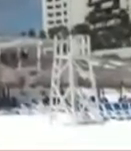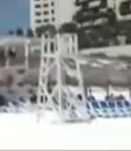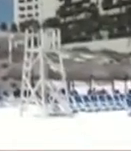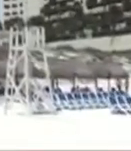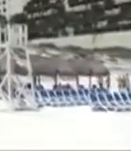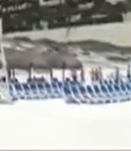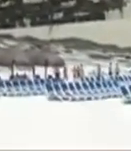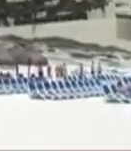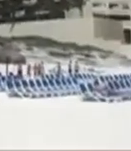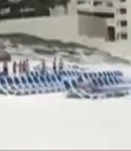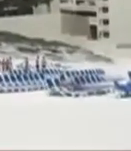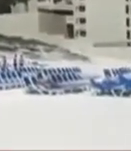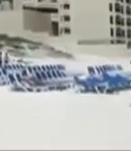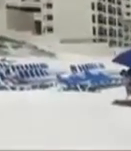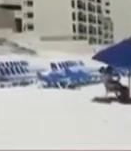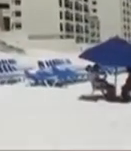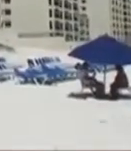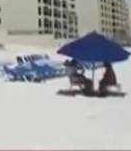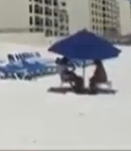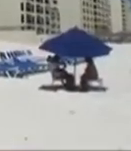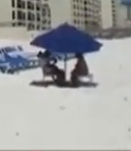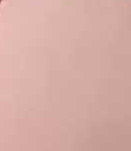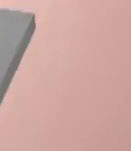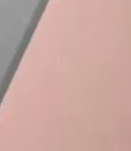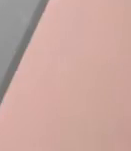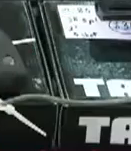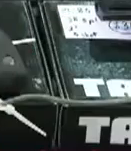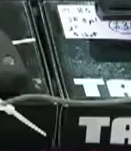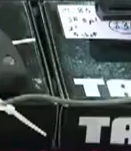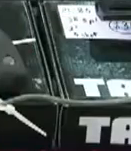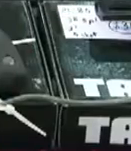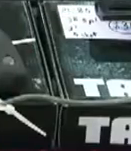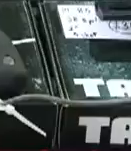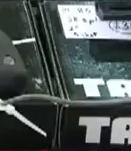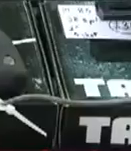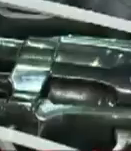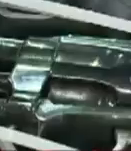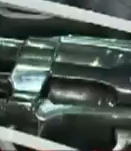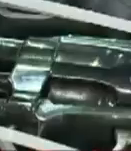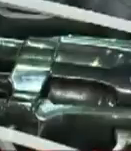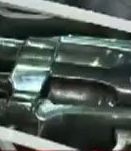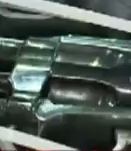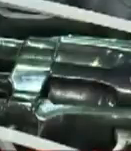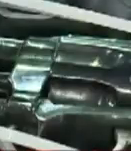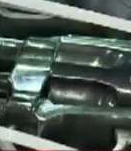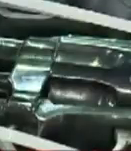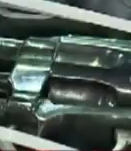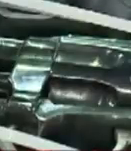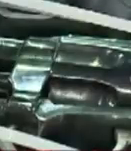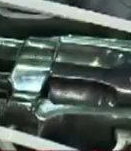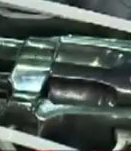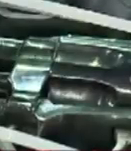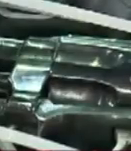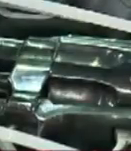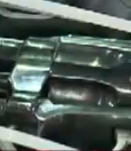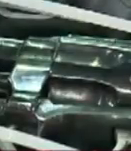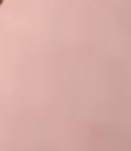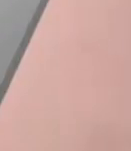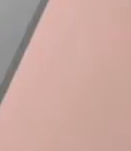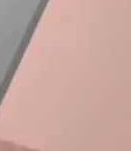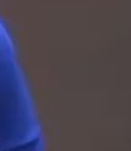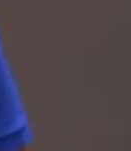próspera de México, de acuerdo con la ONU y el Infonavit. Niños son las principales víctimas de armas de fuego en Estados